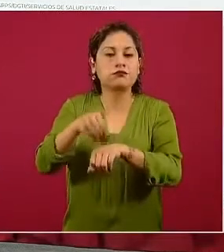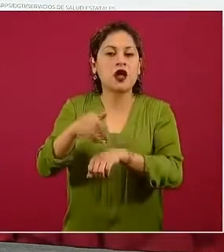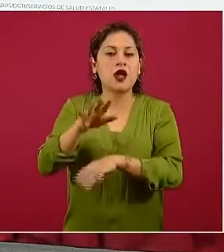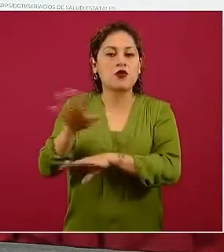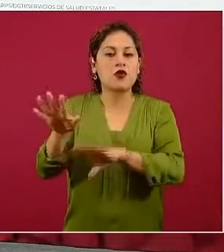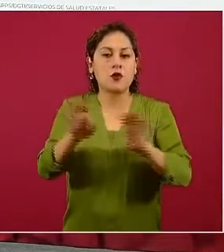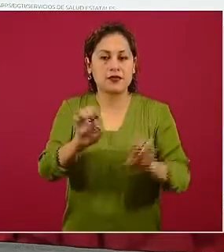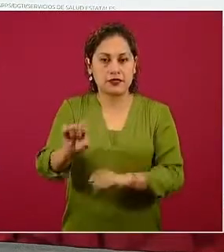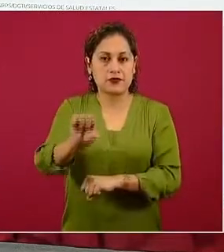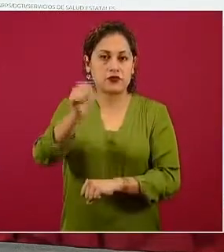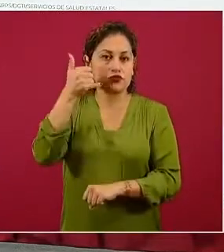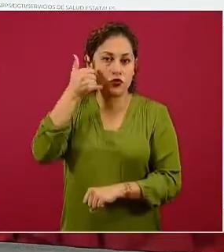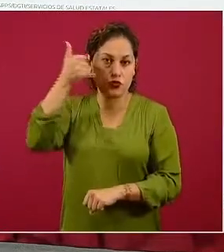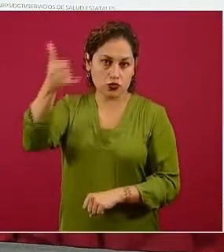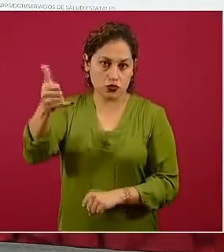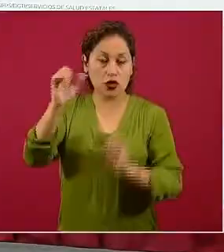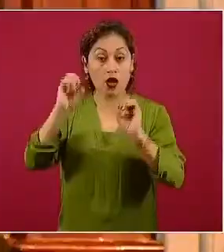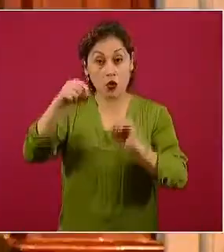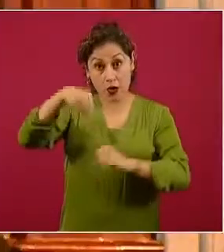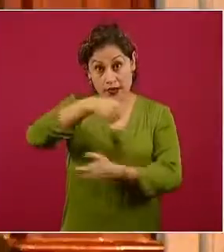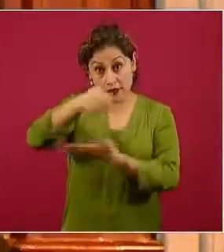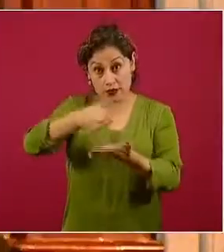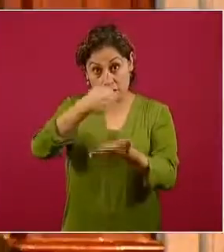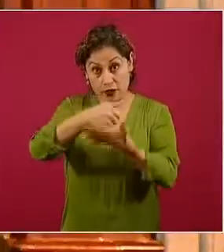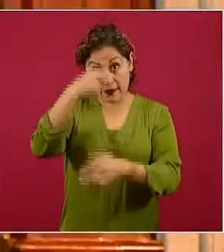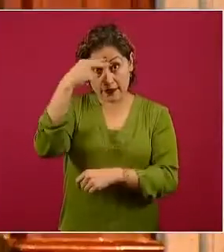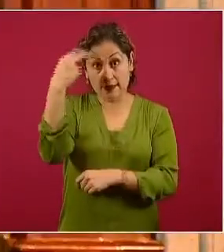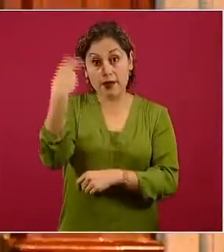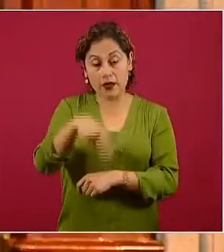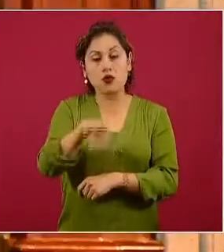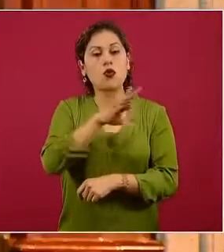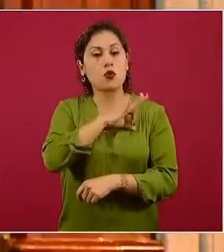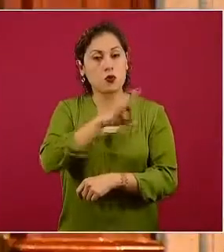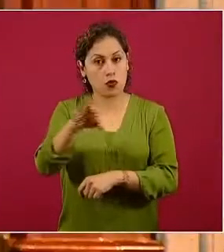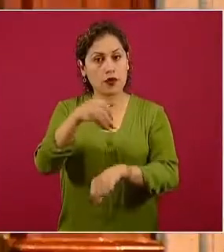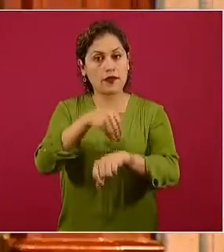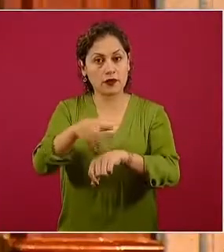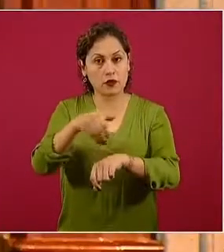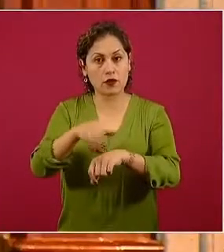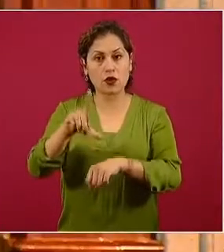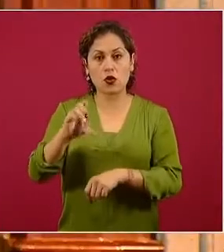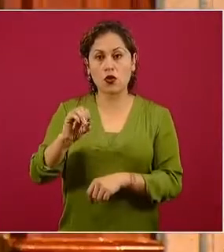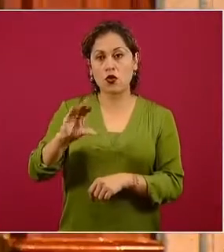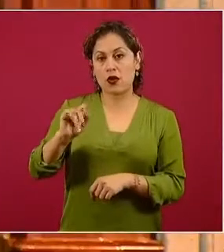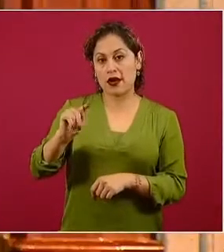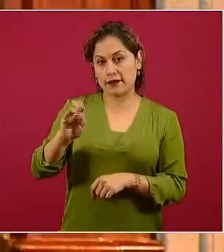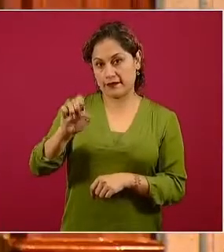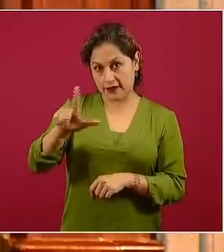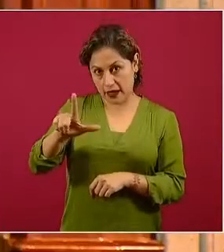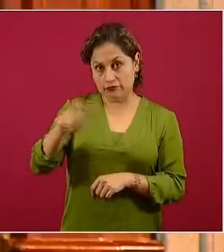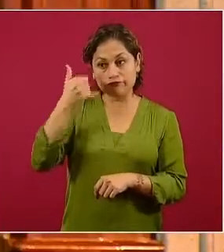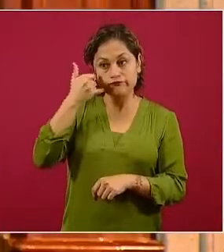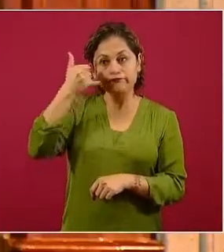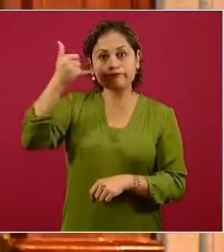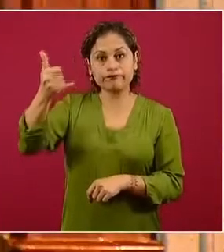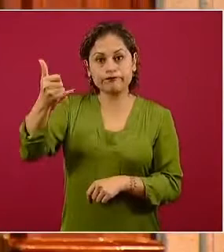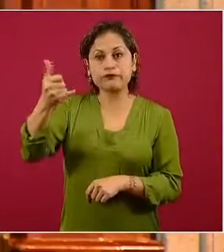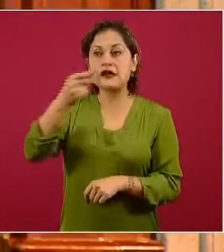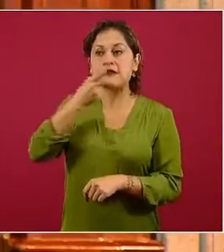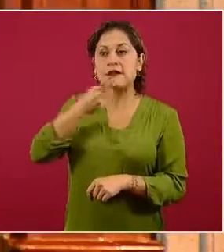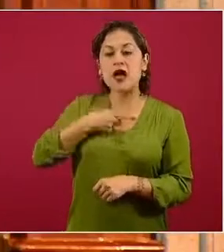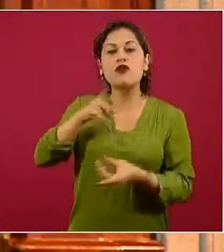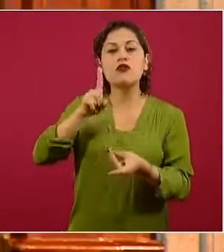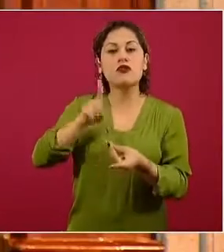911 o en el caso de la Ciudad de México, marcar directamente a Locatel y de esta manera podemos tener acceso a